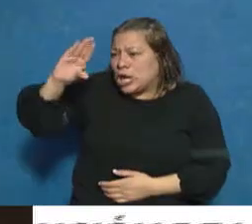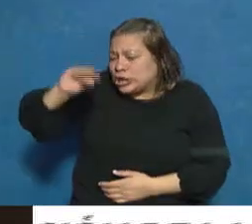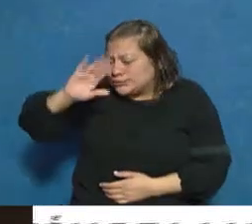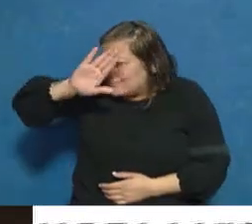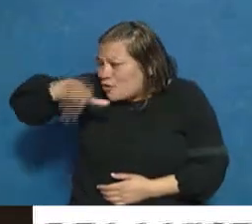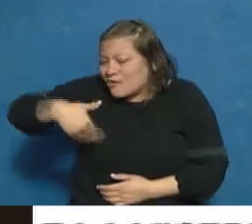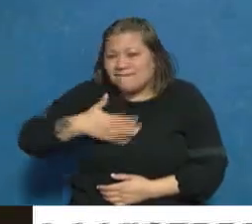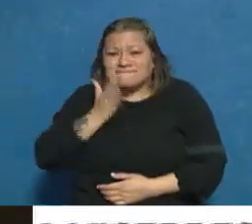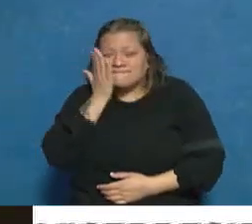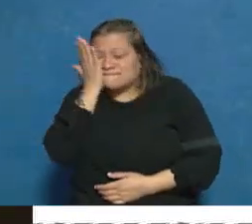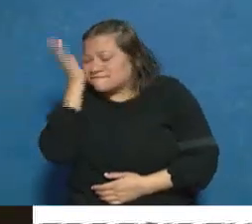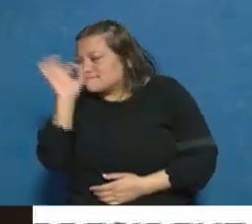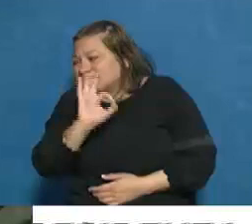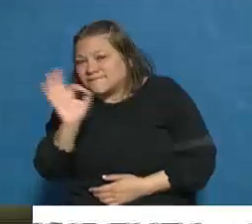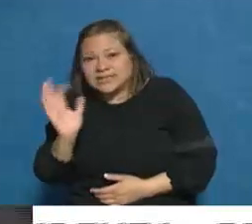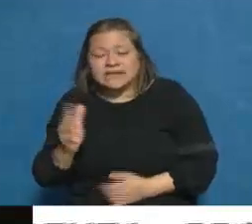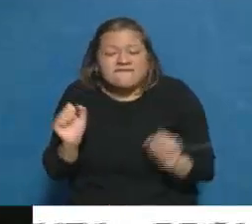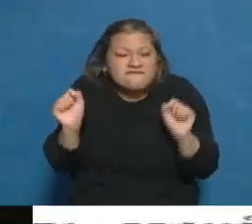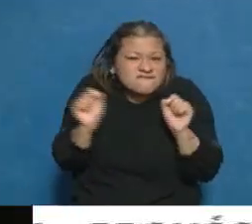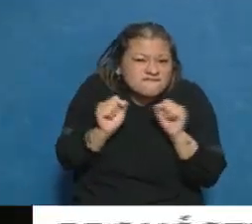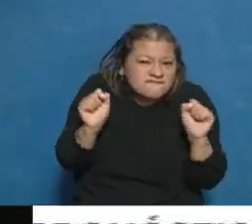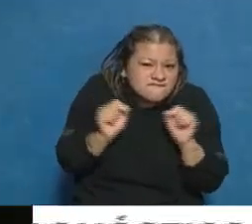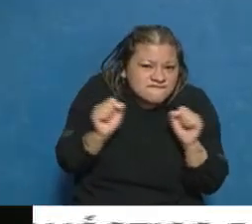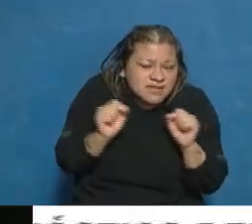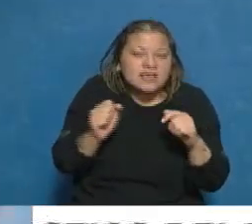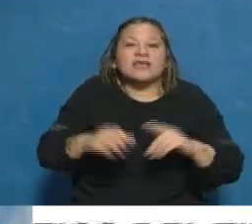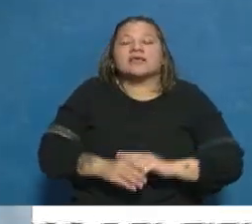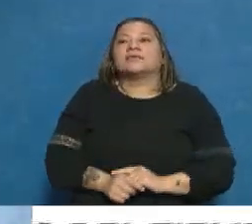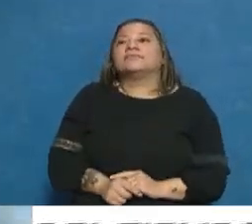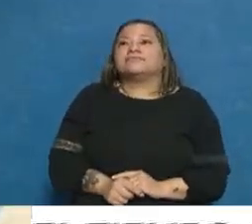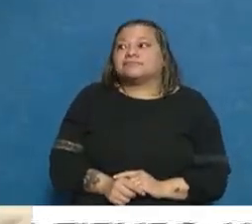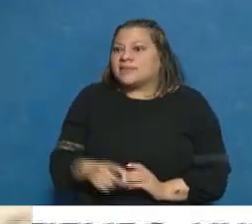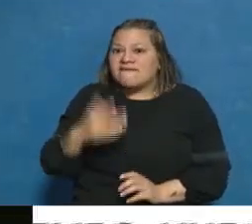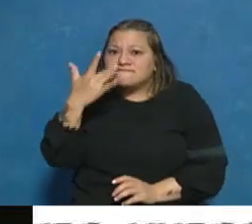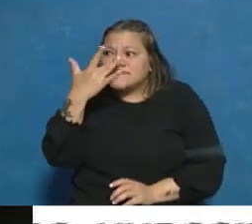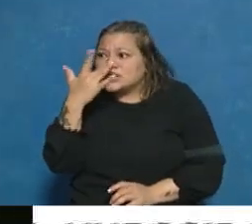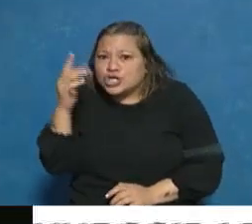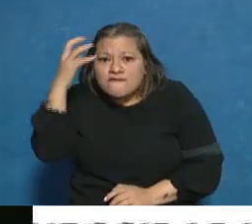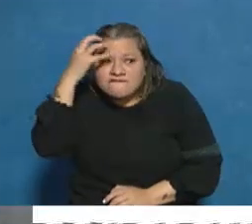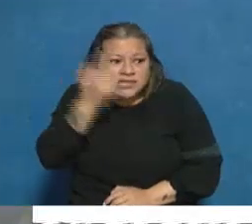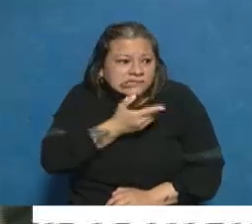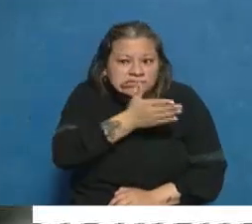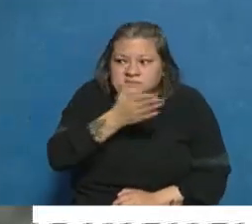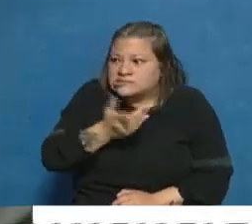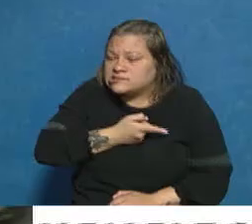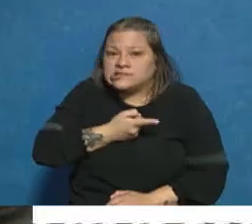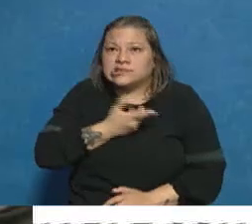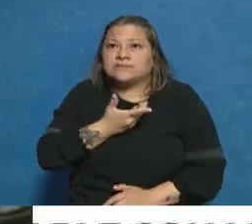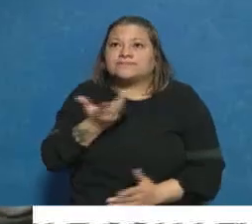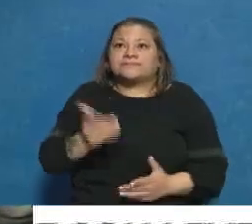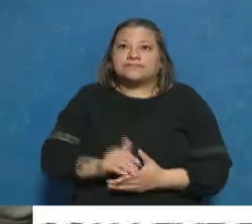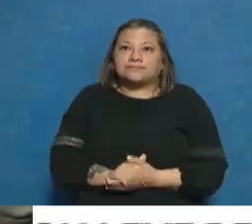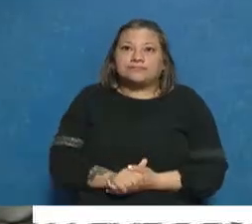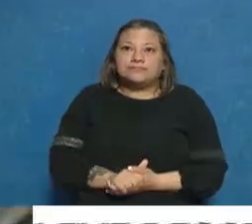no podíamos dormir frío frío no no había dónde ir al baño porque el bus que